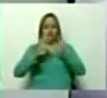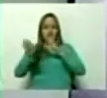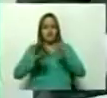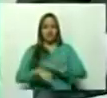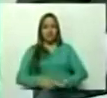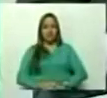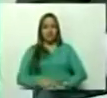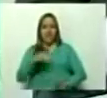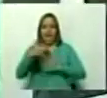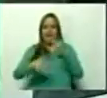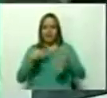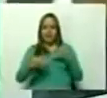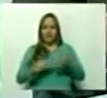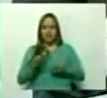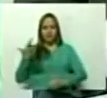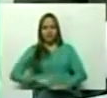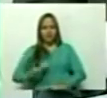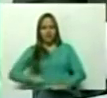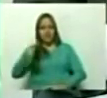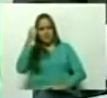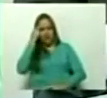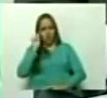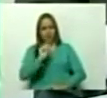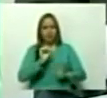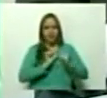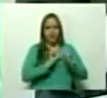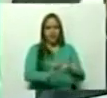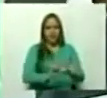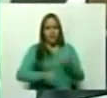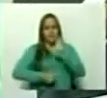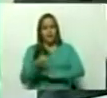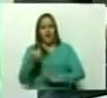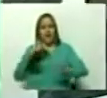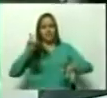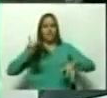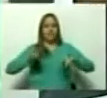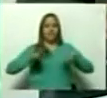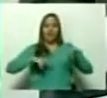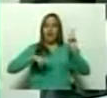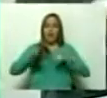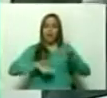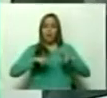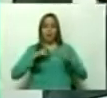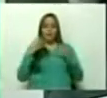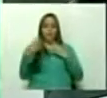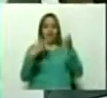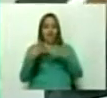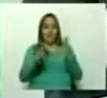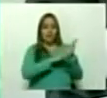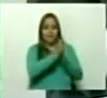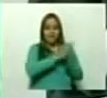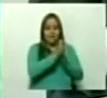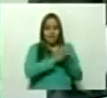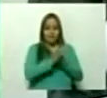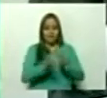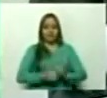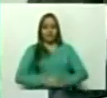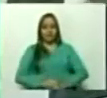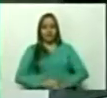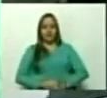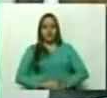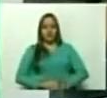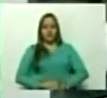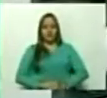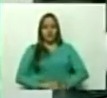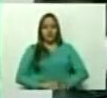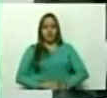sesión solemne del Día de Punto Fijo, tenemos expoferias para emprendedores, tenemos Rustitrial, válida de Rustitrial en el Centro Comercial Las Virturas en el marco de